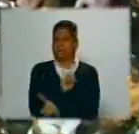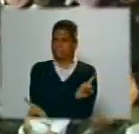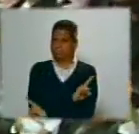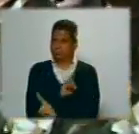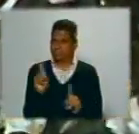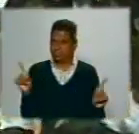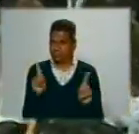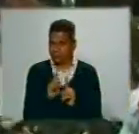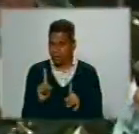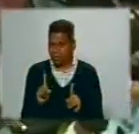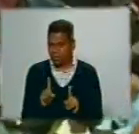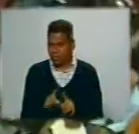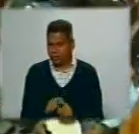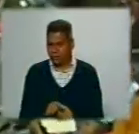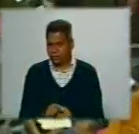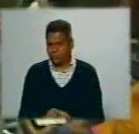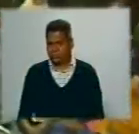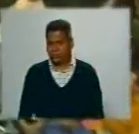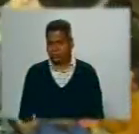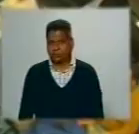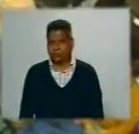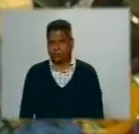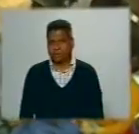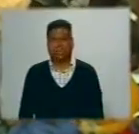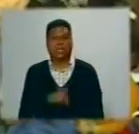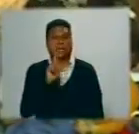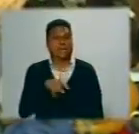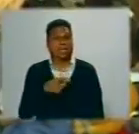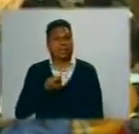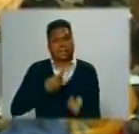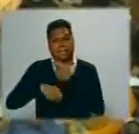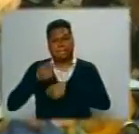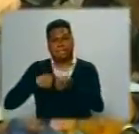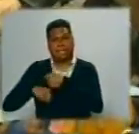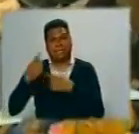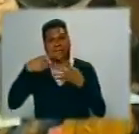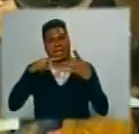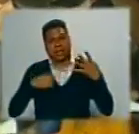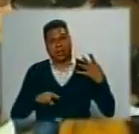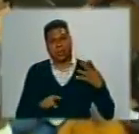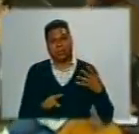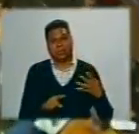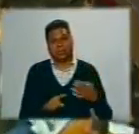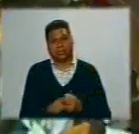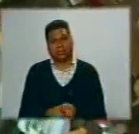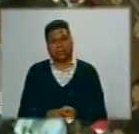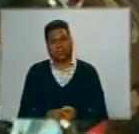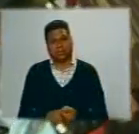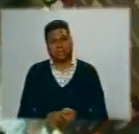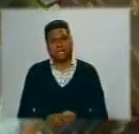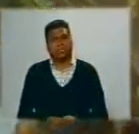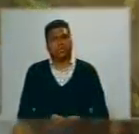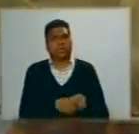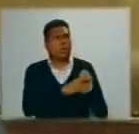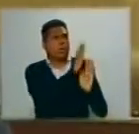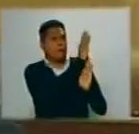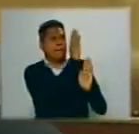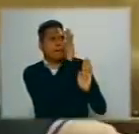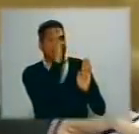de producción. Y ni qué decir de comercialización, porque la comercialización, esos anaqueles se han